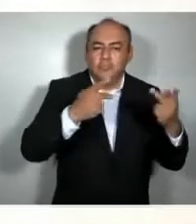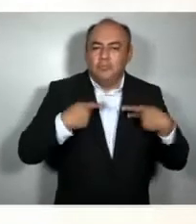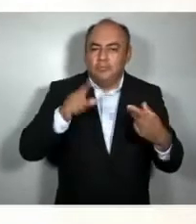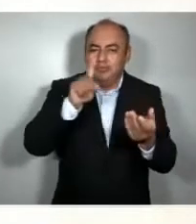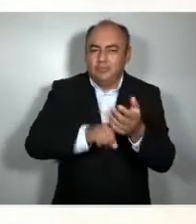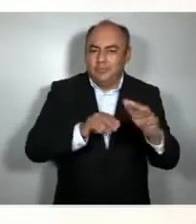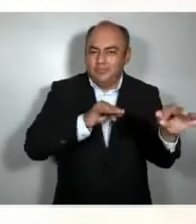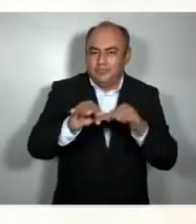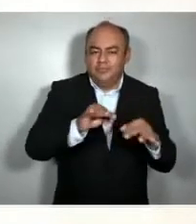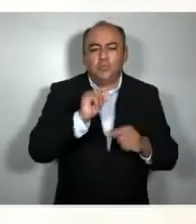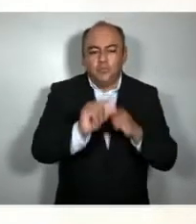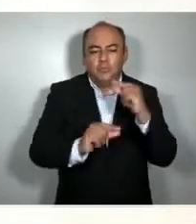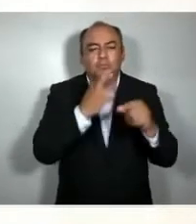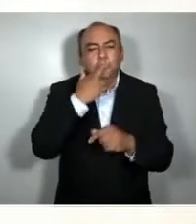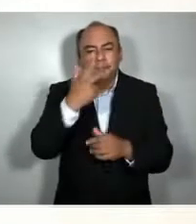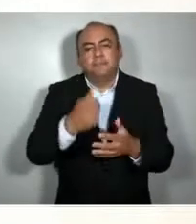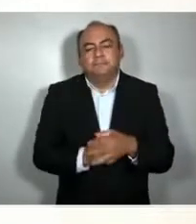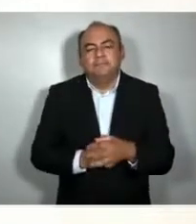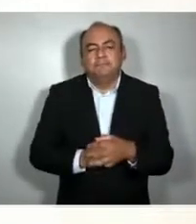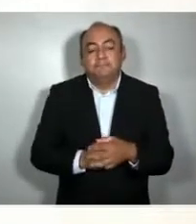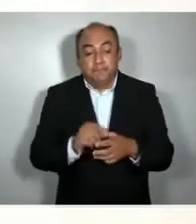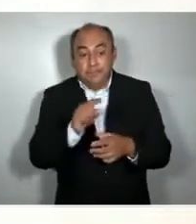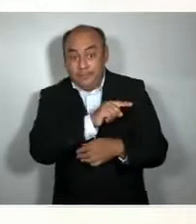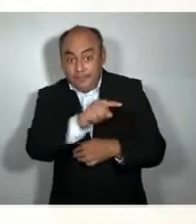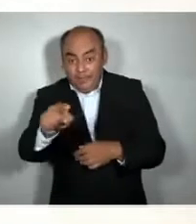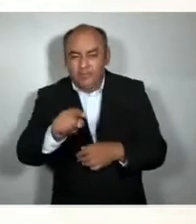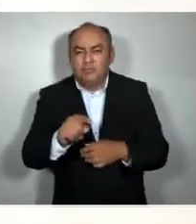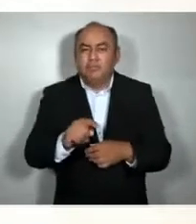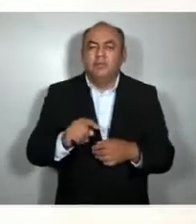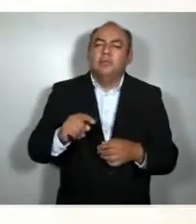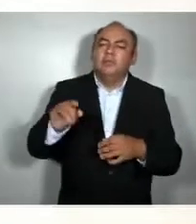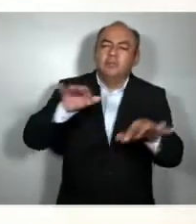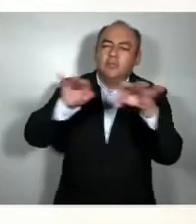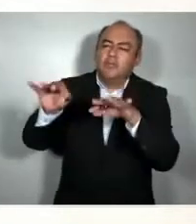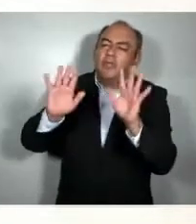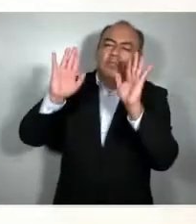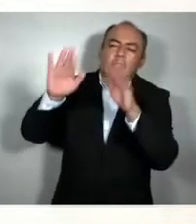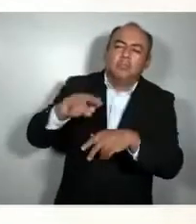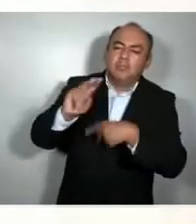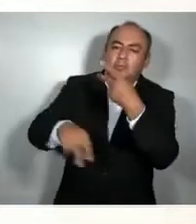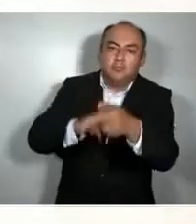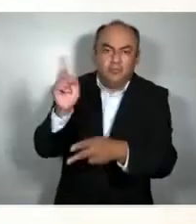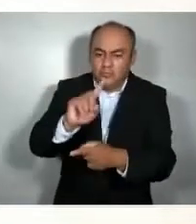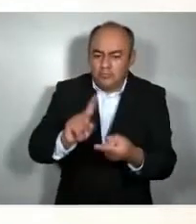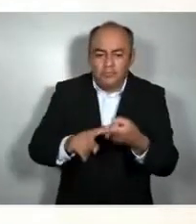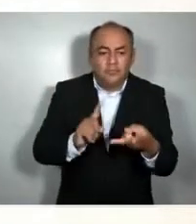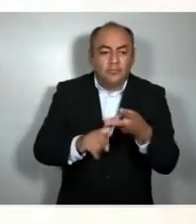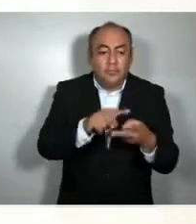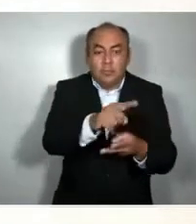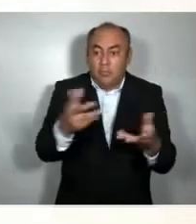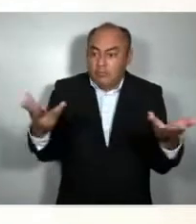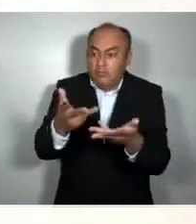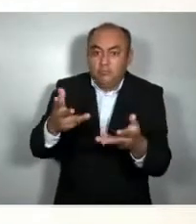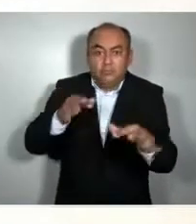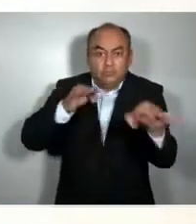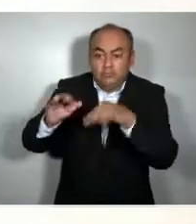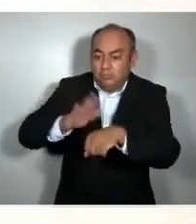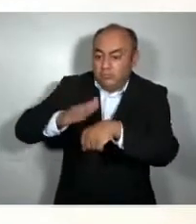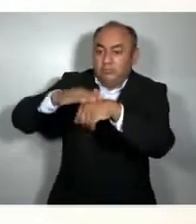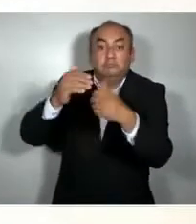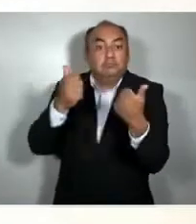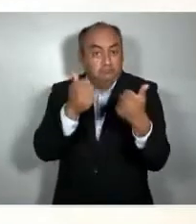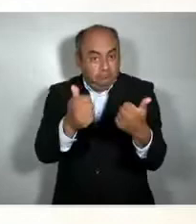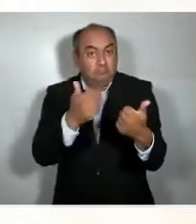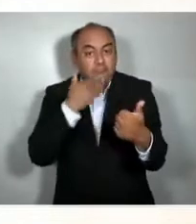trabajadoras, en la reducción del ausentismo y en el aumento de la productividad. Sumar al